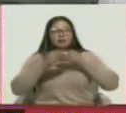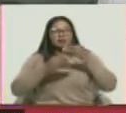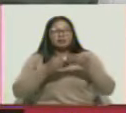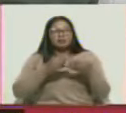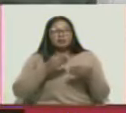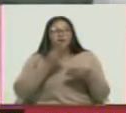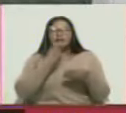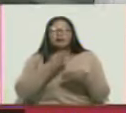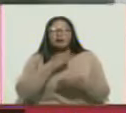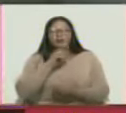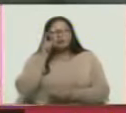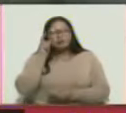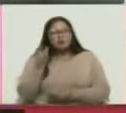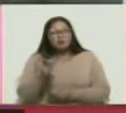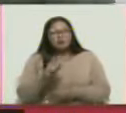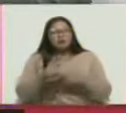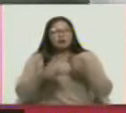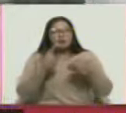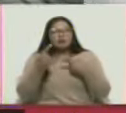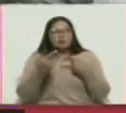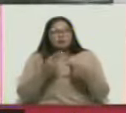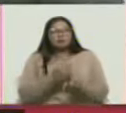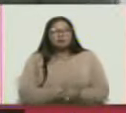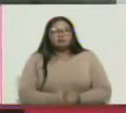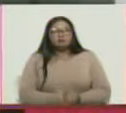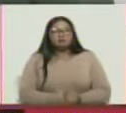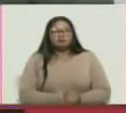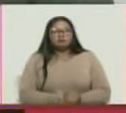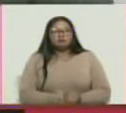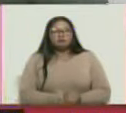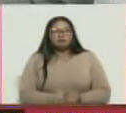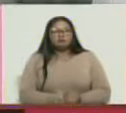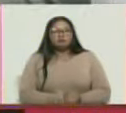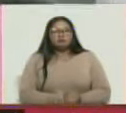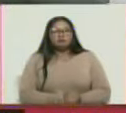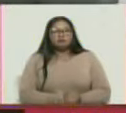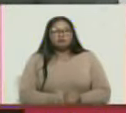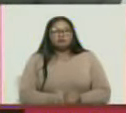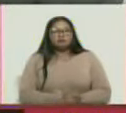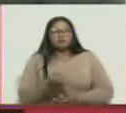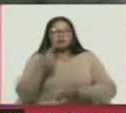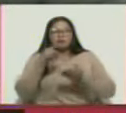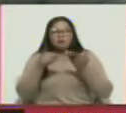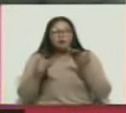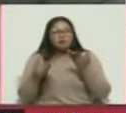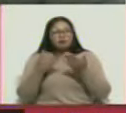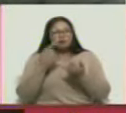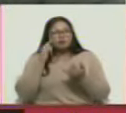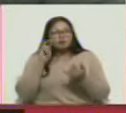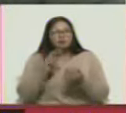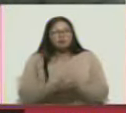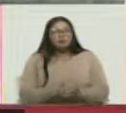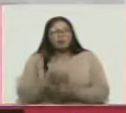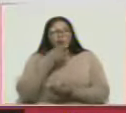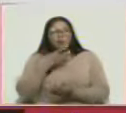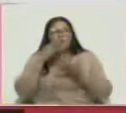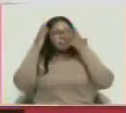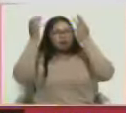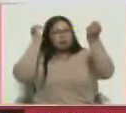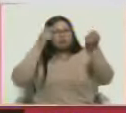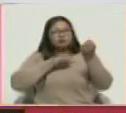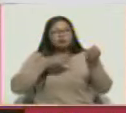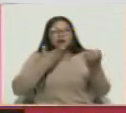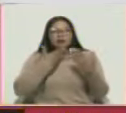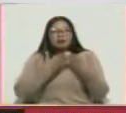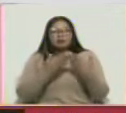contra nuestro pueblo. Y después hablamos de las demás cosas. Bueno, embajador, yo le agradezco,